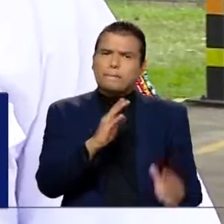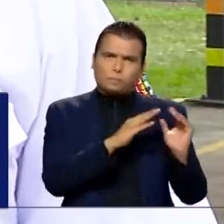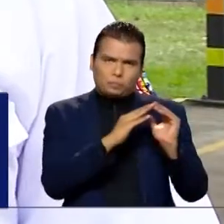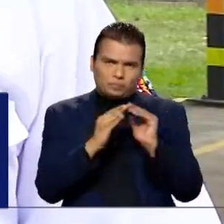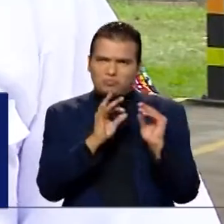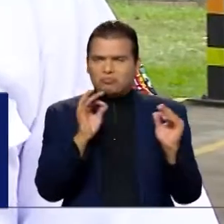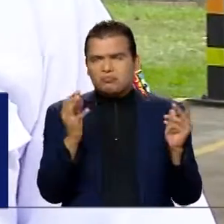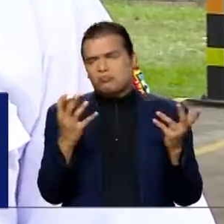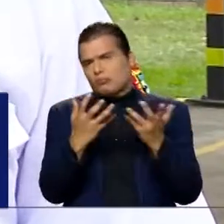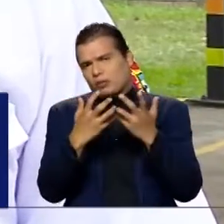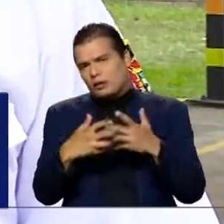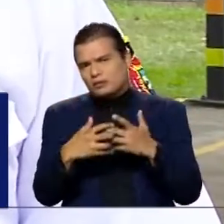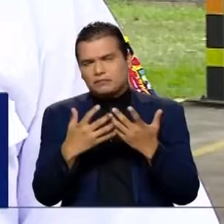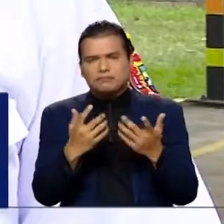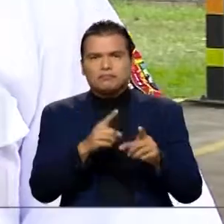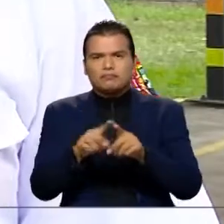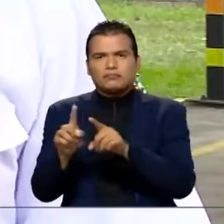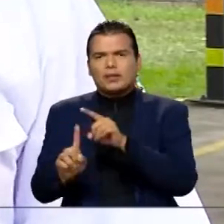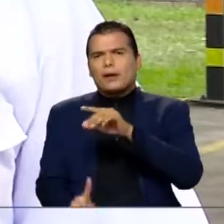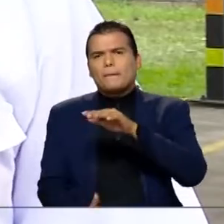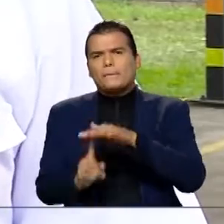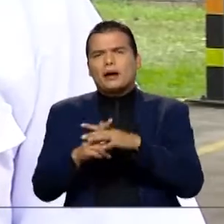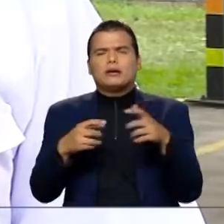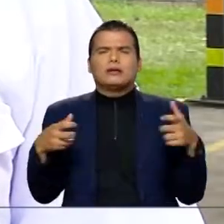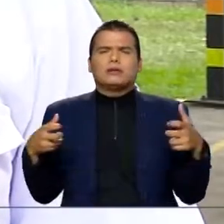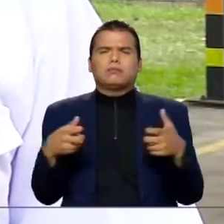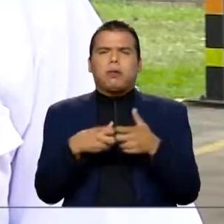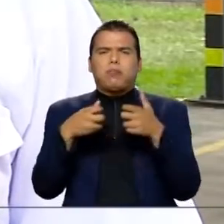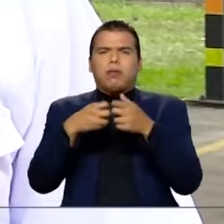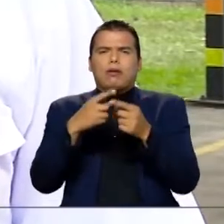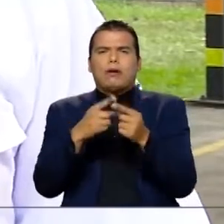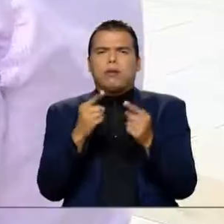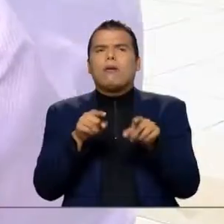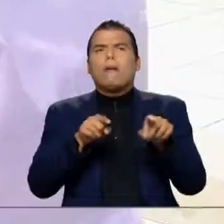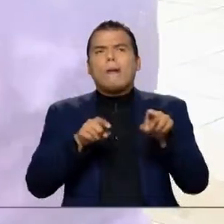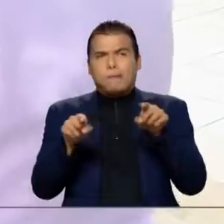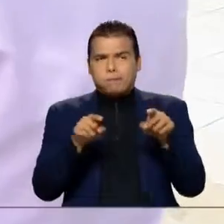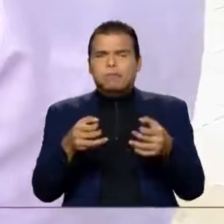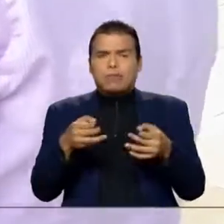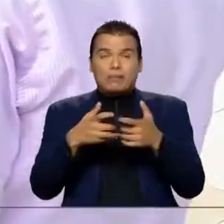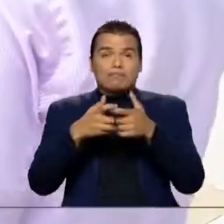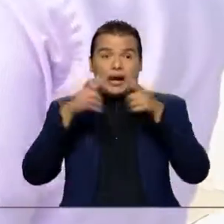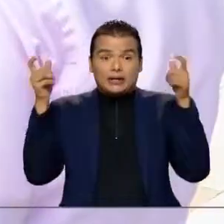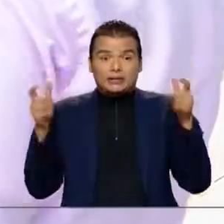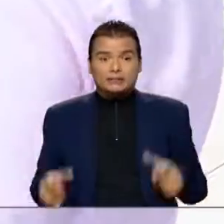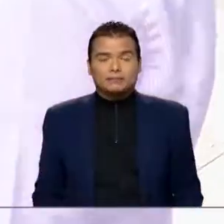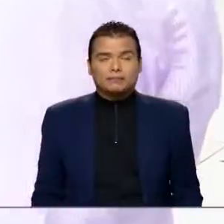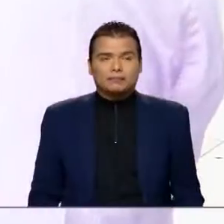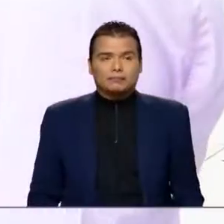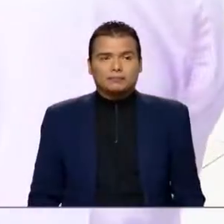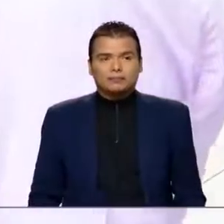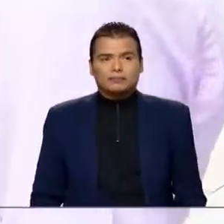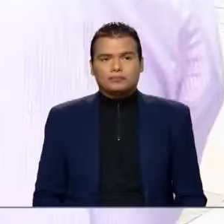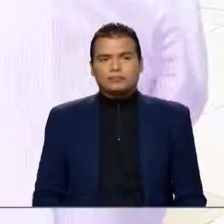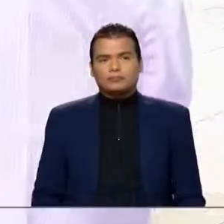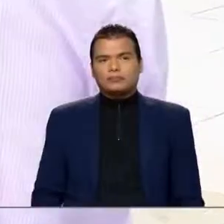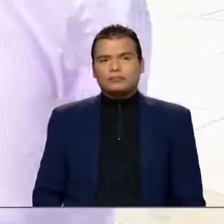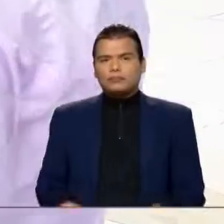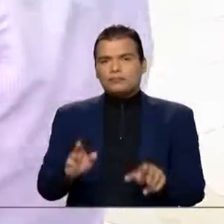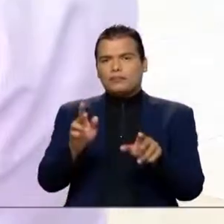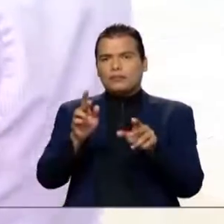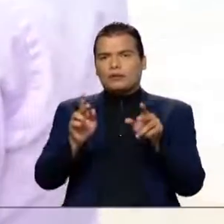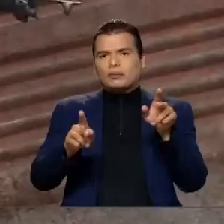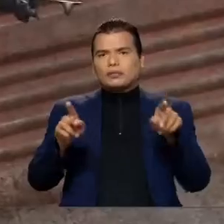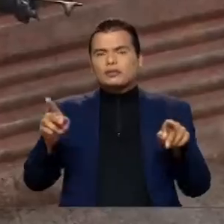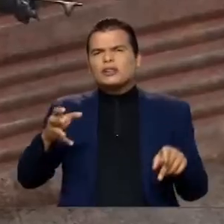de todo el ente como tal del negocio y del comercio en Santiago de Cali. De acuerdo con los expertos, situaciones